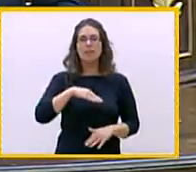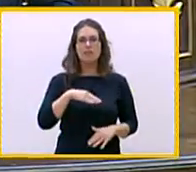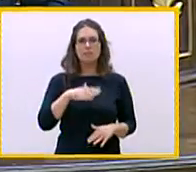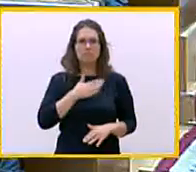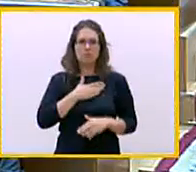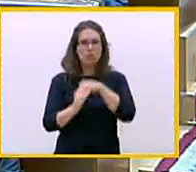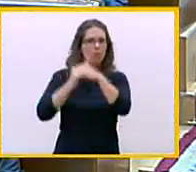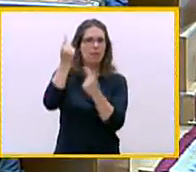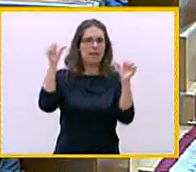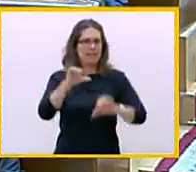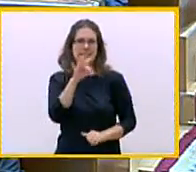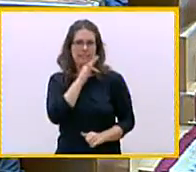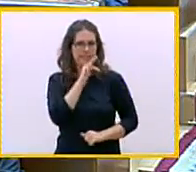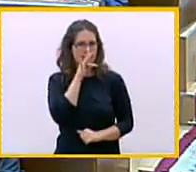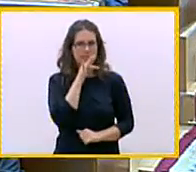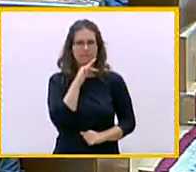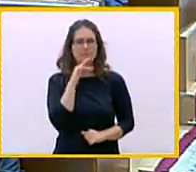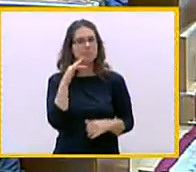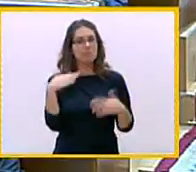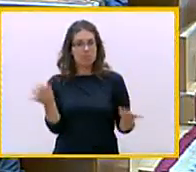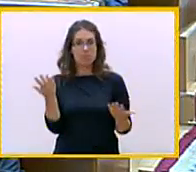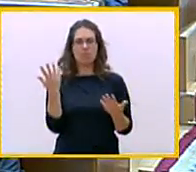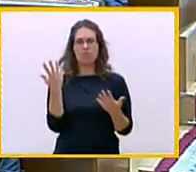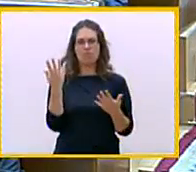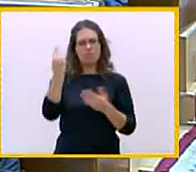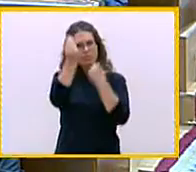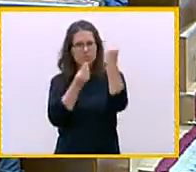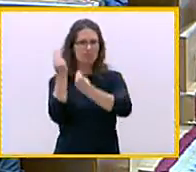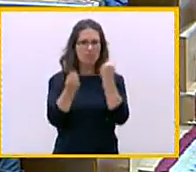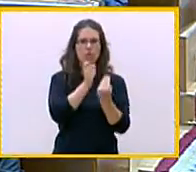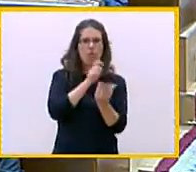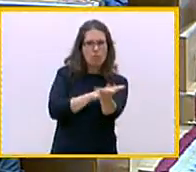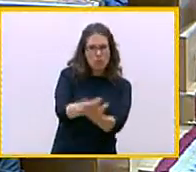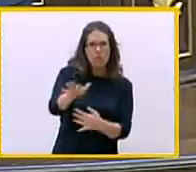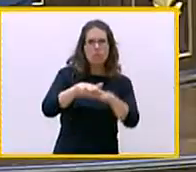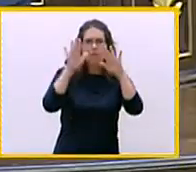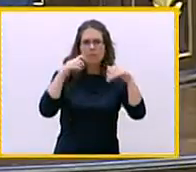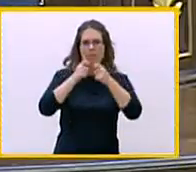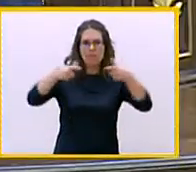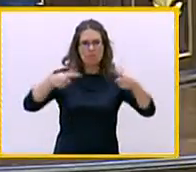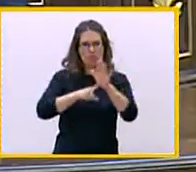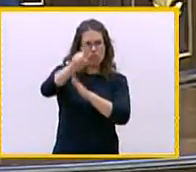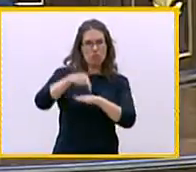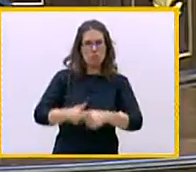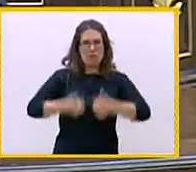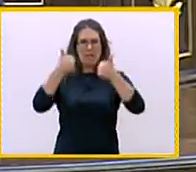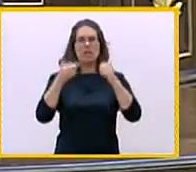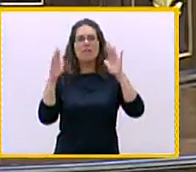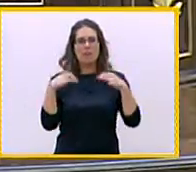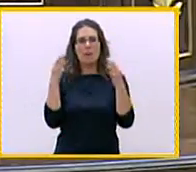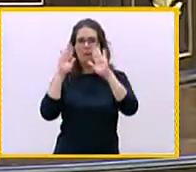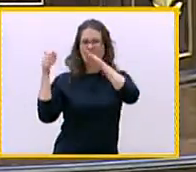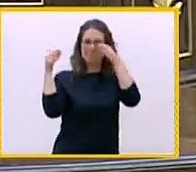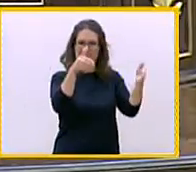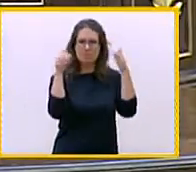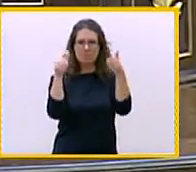crisis. Para ver el modo de incidir positivamente en la intensidad del crecimiento, conviene que prestemos atención a los elementos determinantes